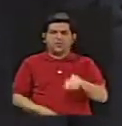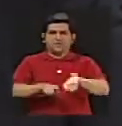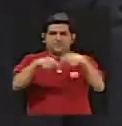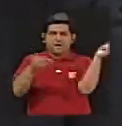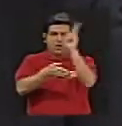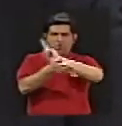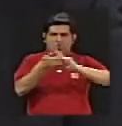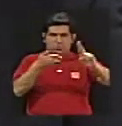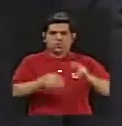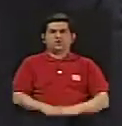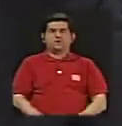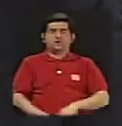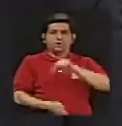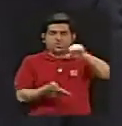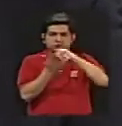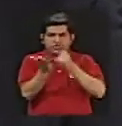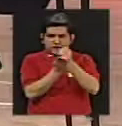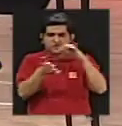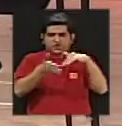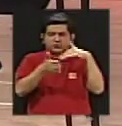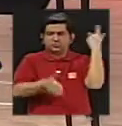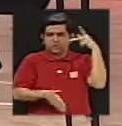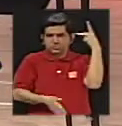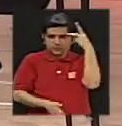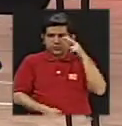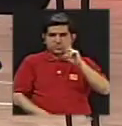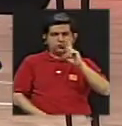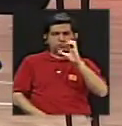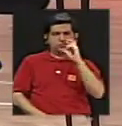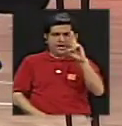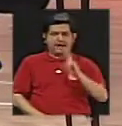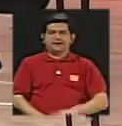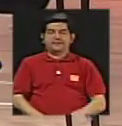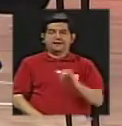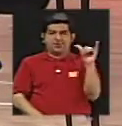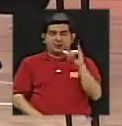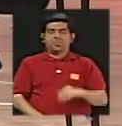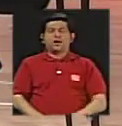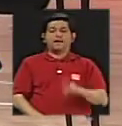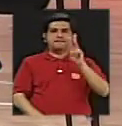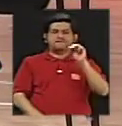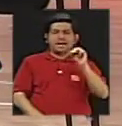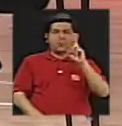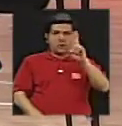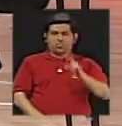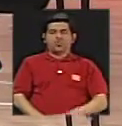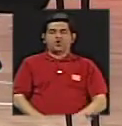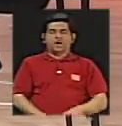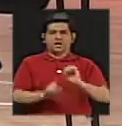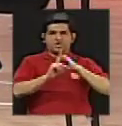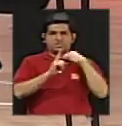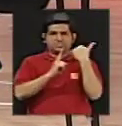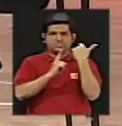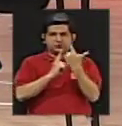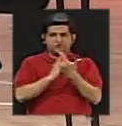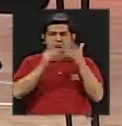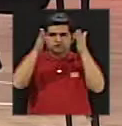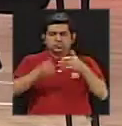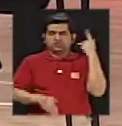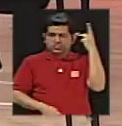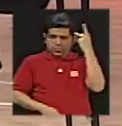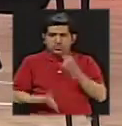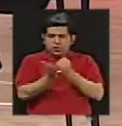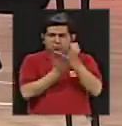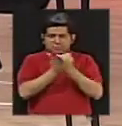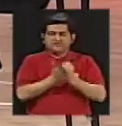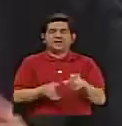Universidad del Centro de Investigaciones y Estudios Políticos de la UCR, y también don Manuel Rojas, sociólogo político y también investigador